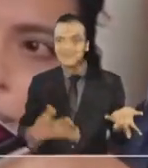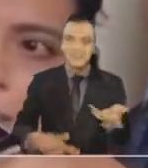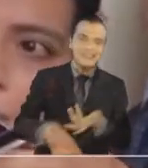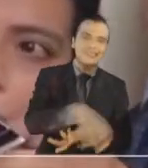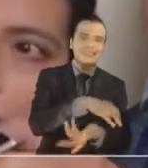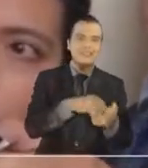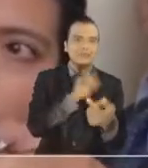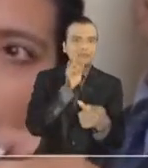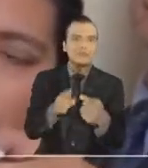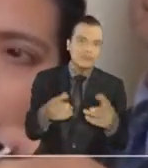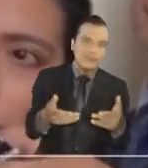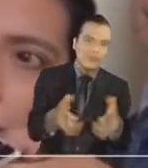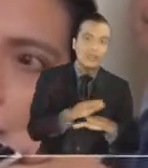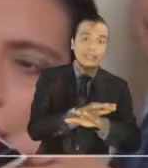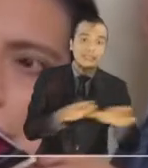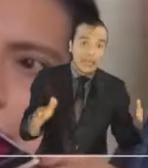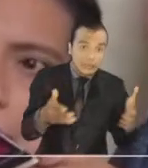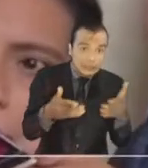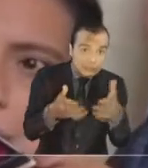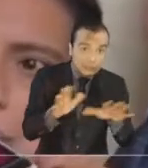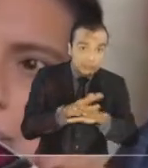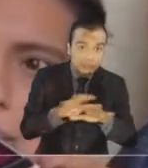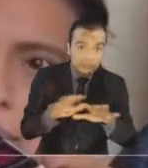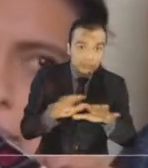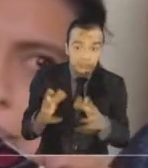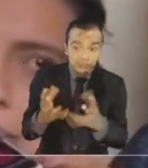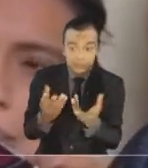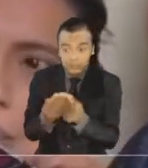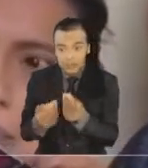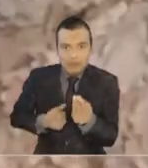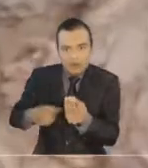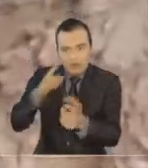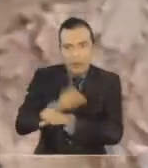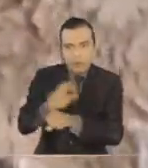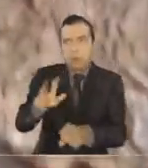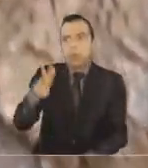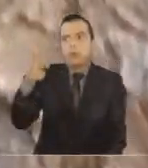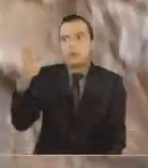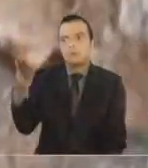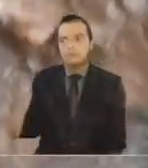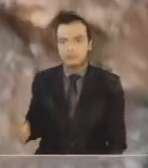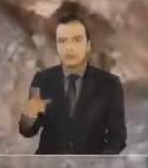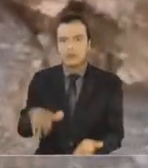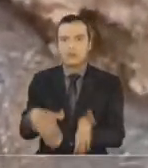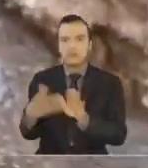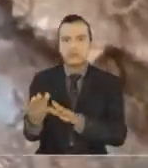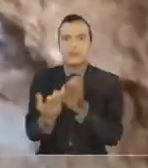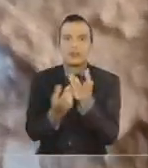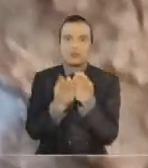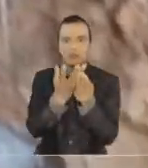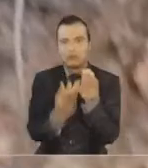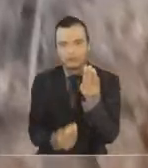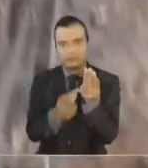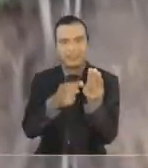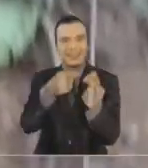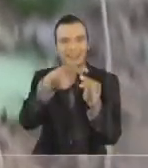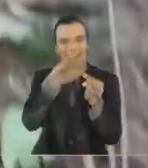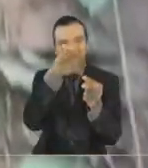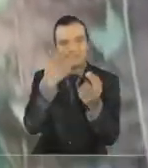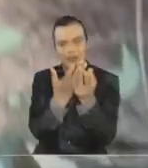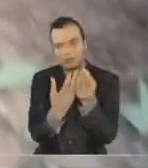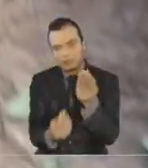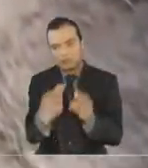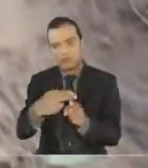FARC. Hemos pedido a la Fiscalía y a las autoridades de policía que avancen en la investigación para